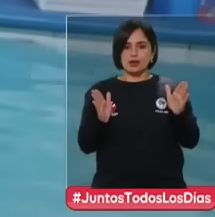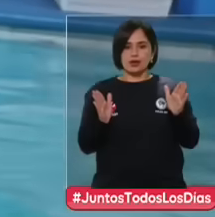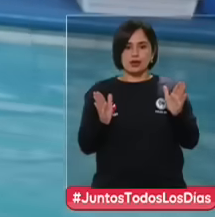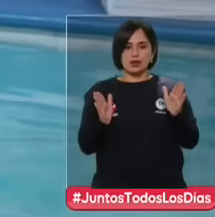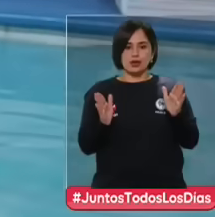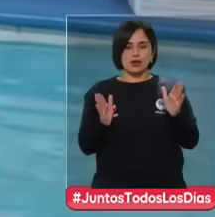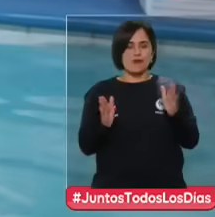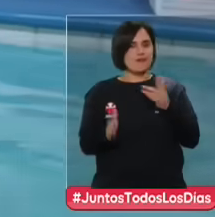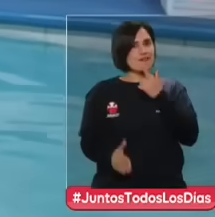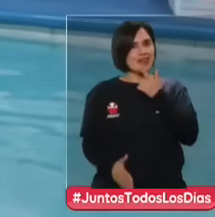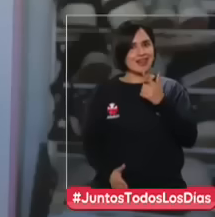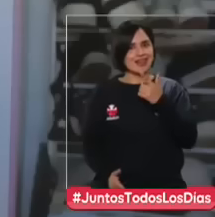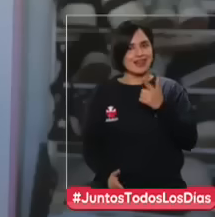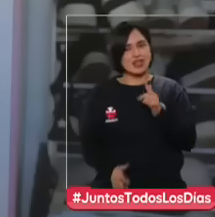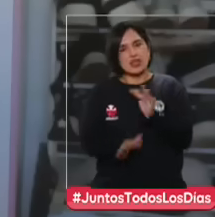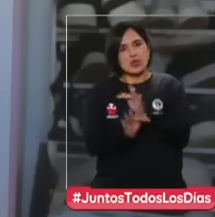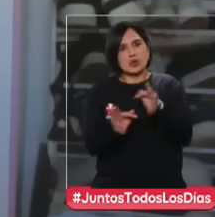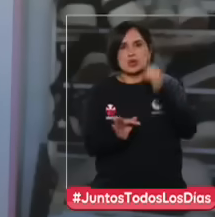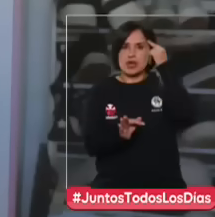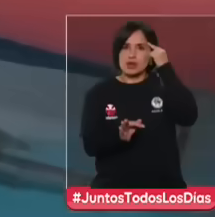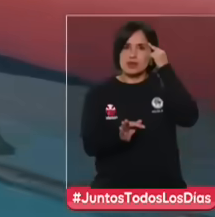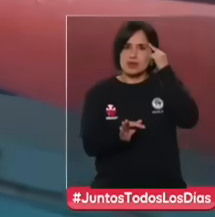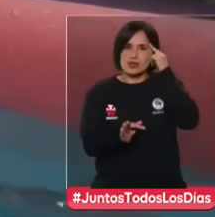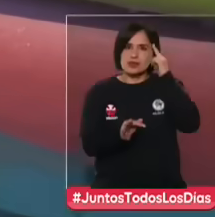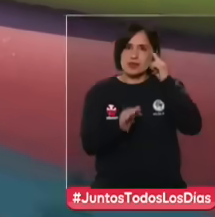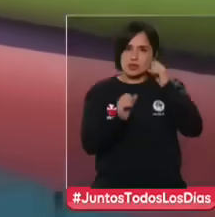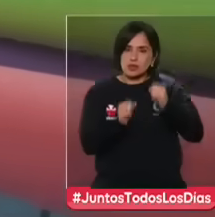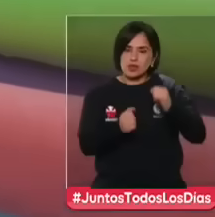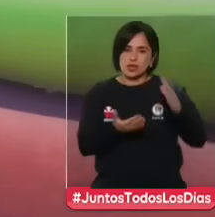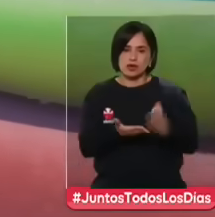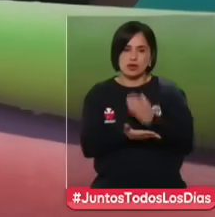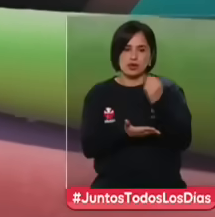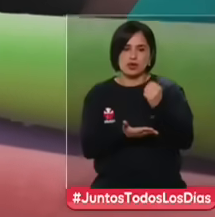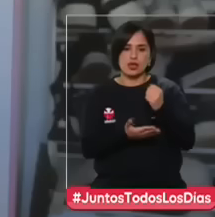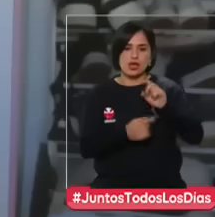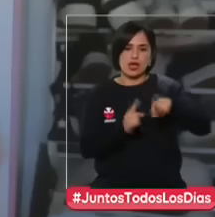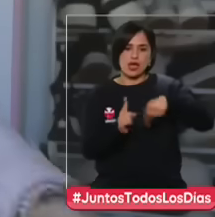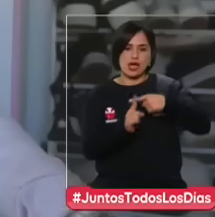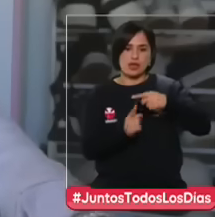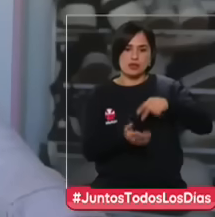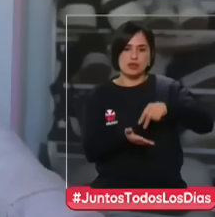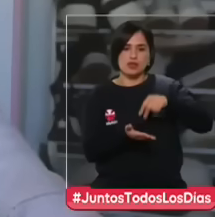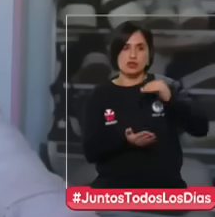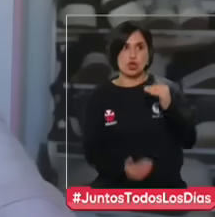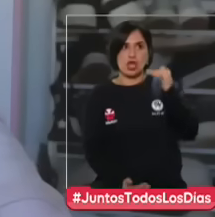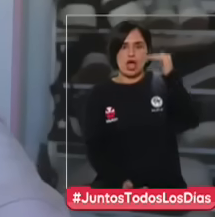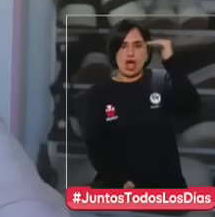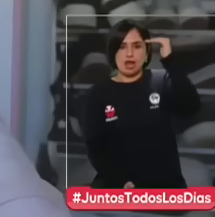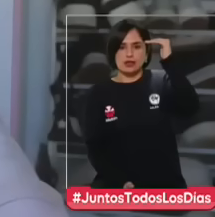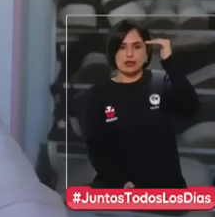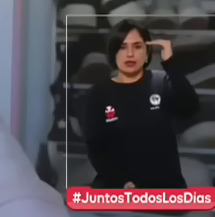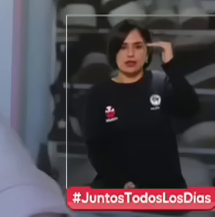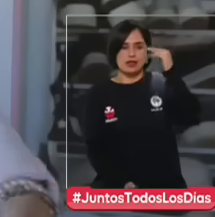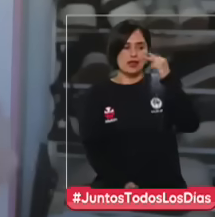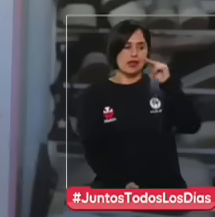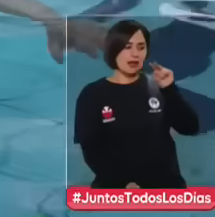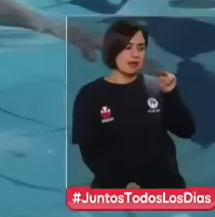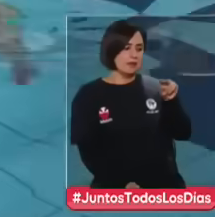Fue bacán. Nunca pensé que iba a poder hacer eso. Aparte de que soy alta, vi a la tía y era